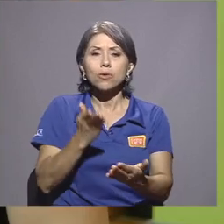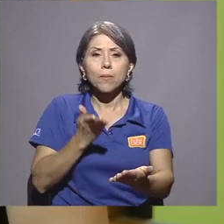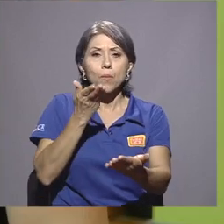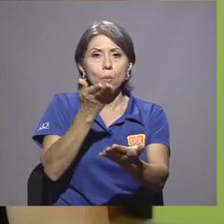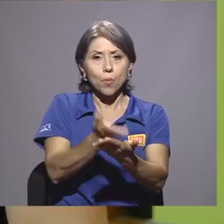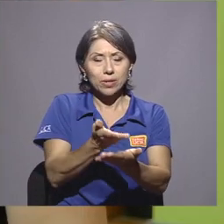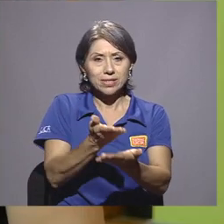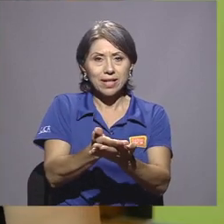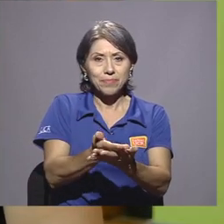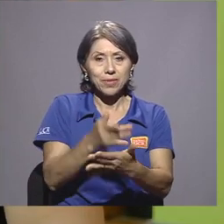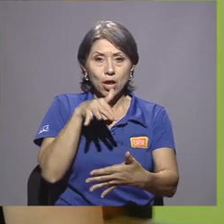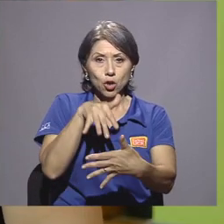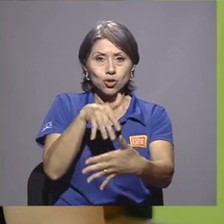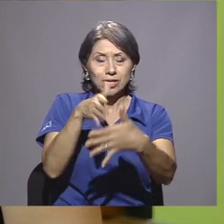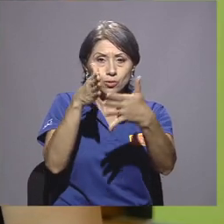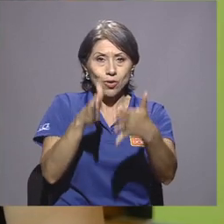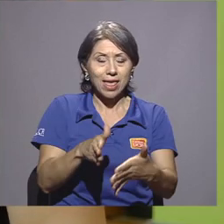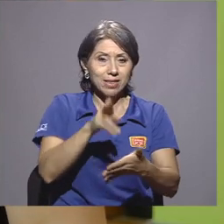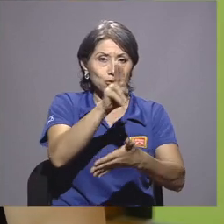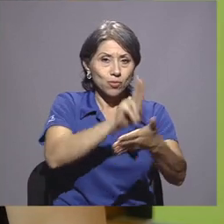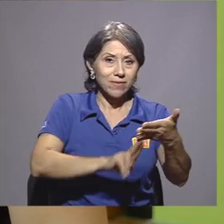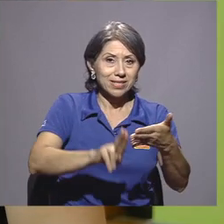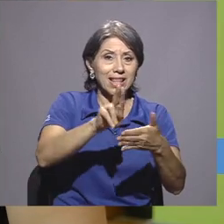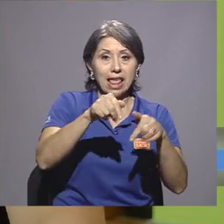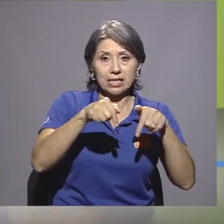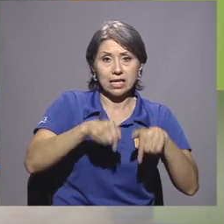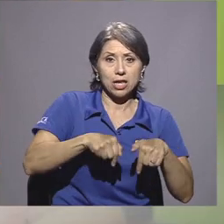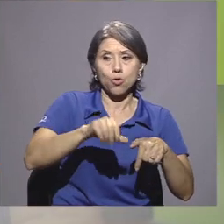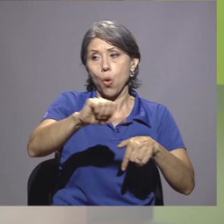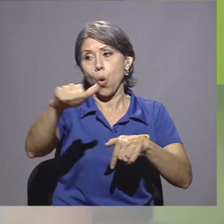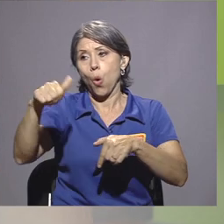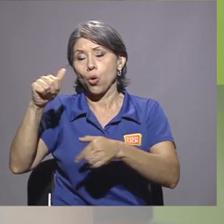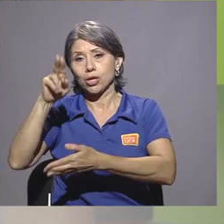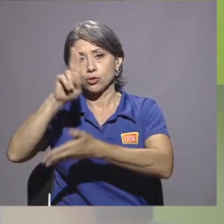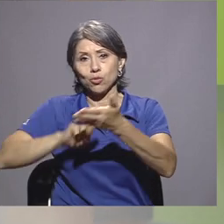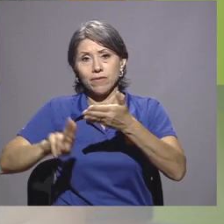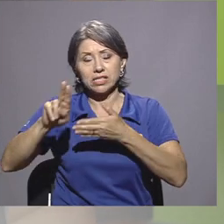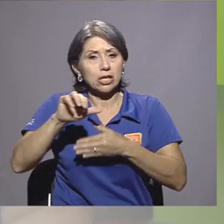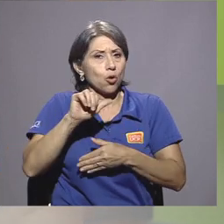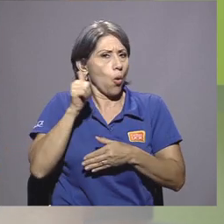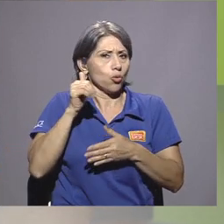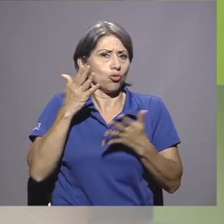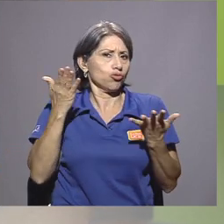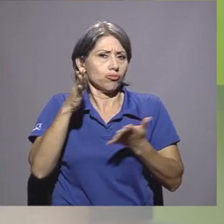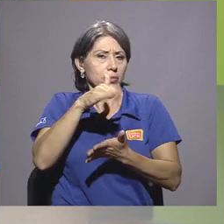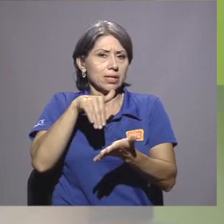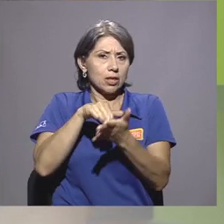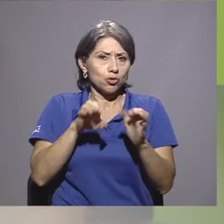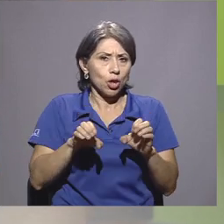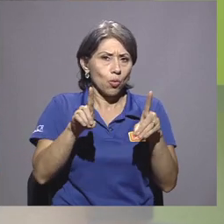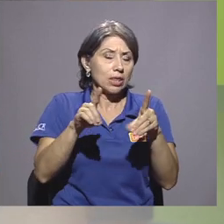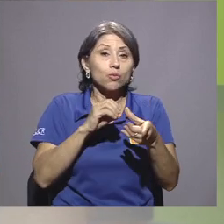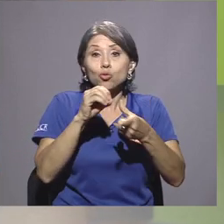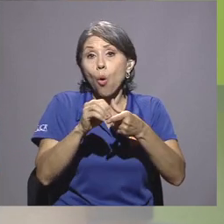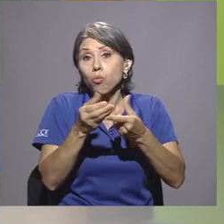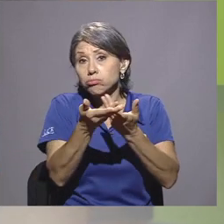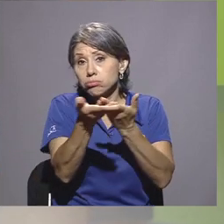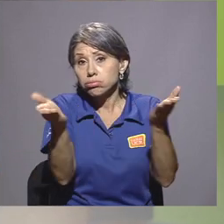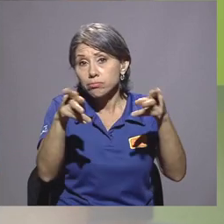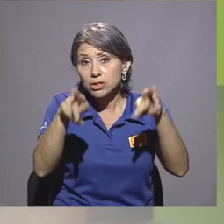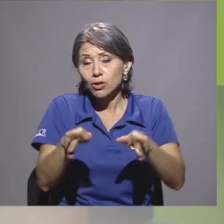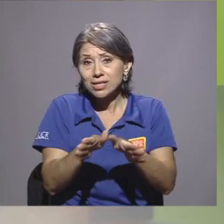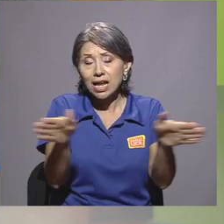los estudiantes, tanto universitarios como de otras universidades u otros centros educativos o el público en general, puedan desarrollar